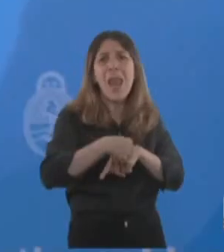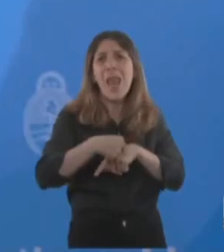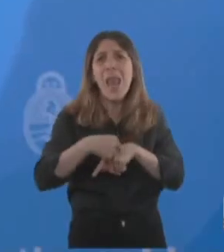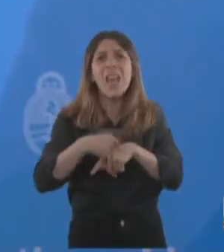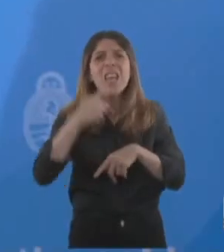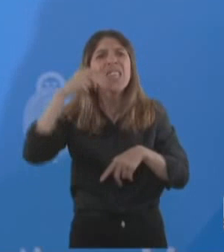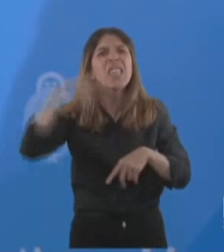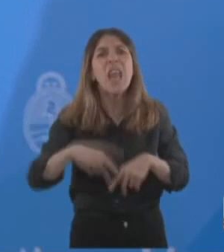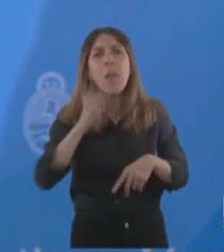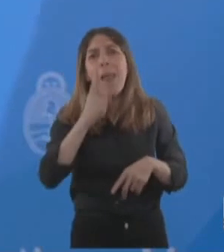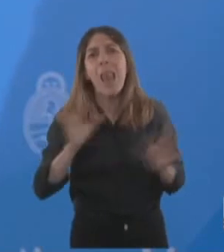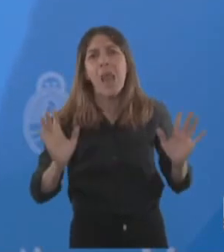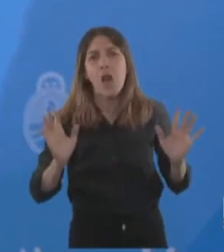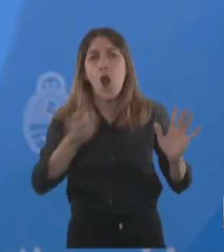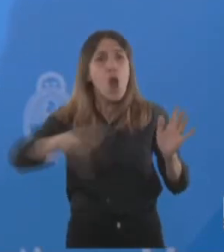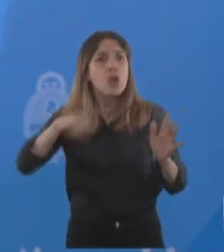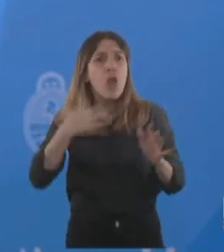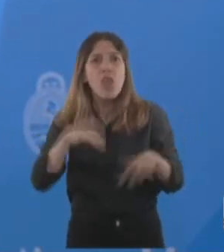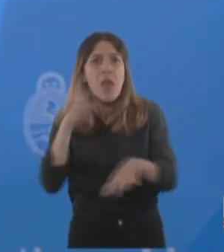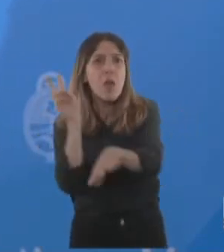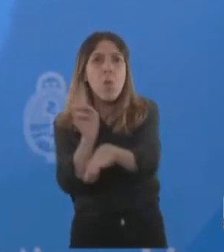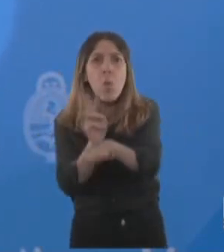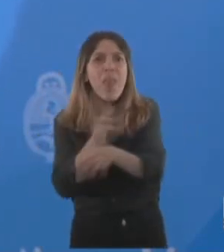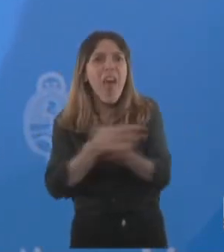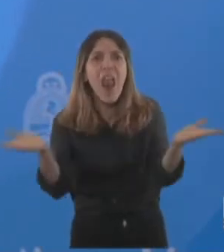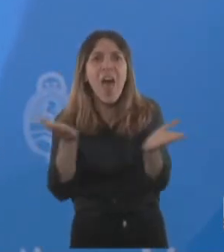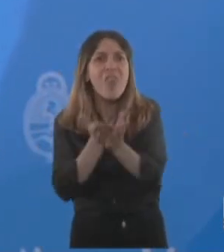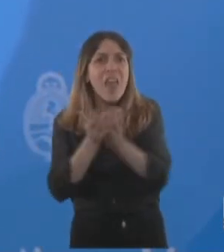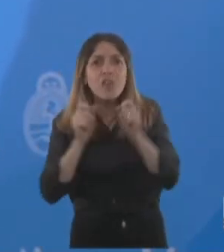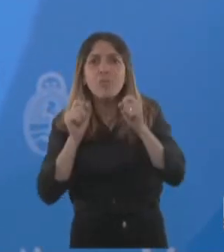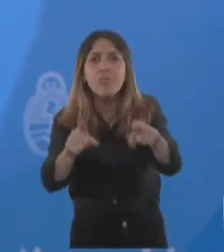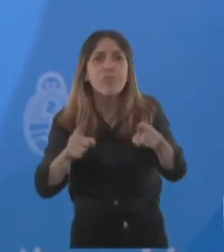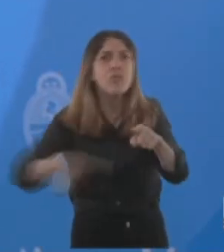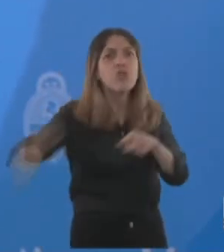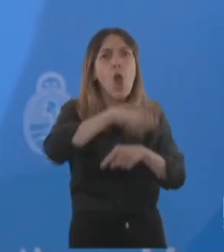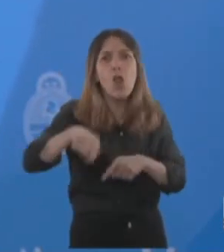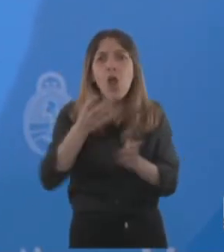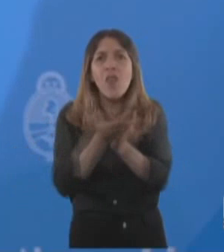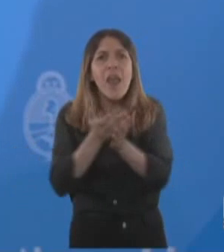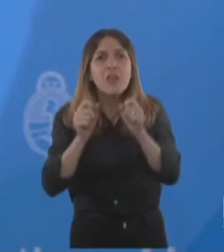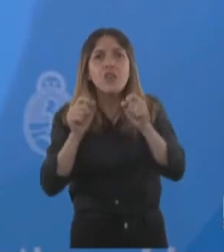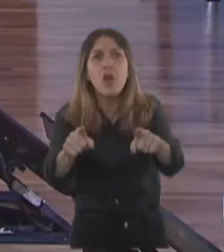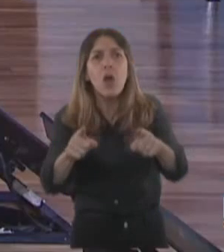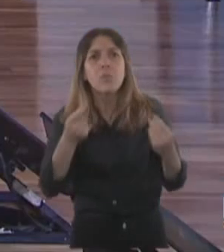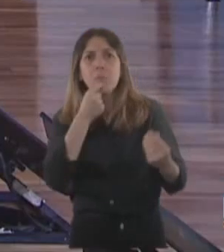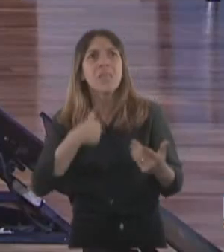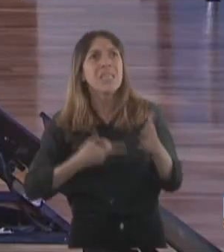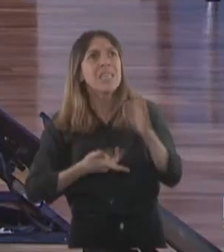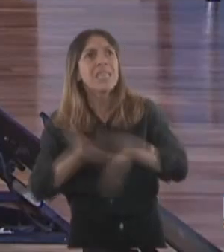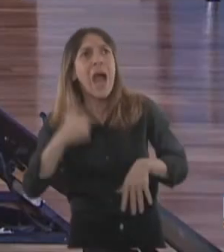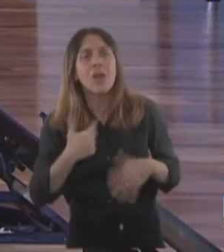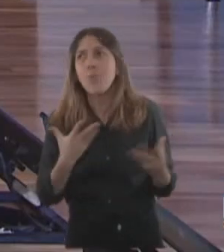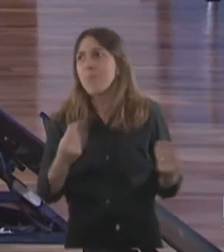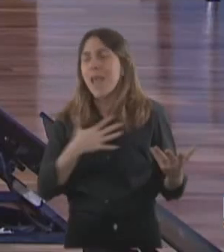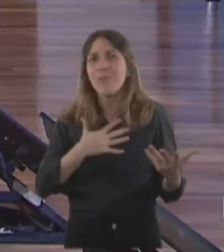Y nosotros debemos garantizarle a todos los ciudadanos y a todas las ciudadanas ese derecho a no sentir miedo